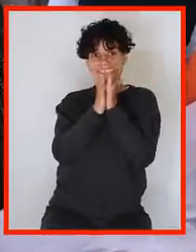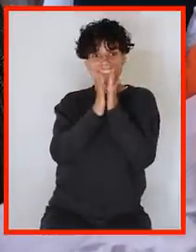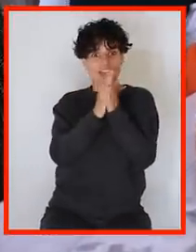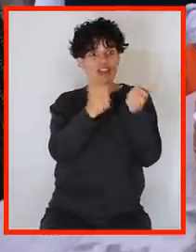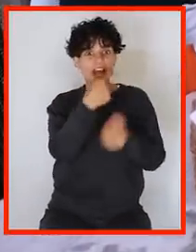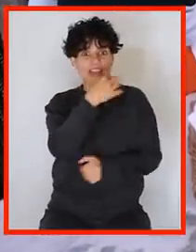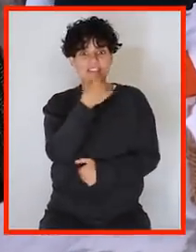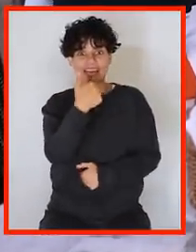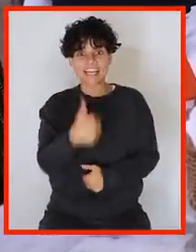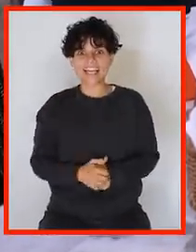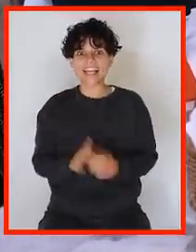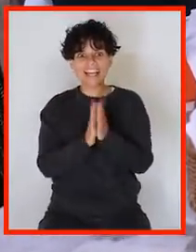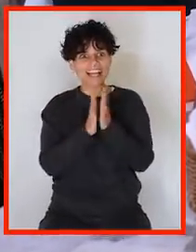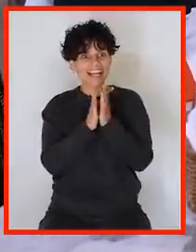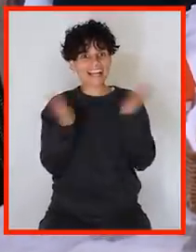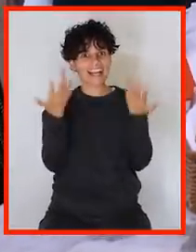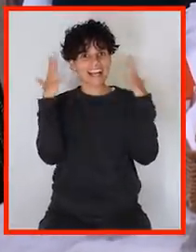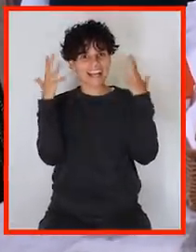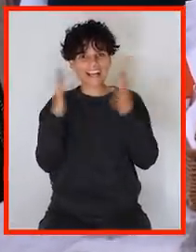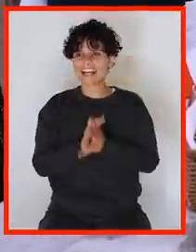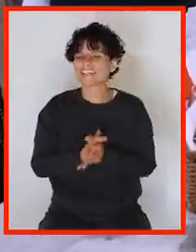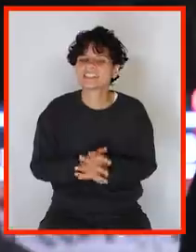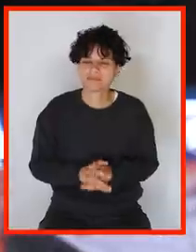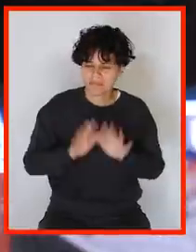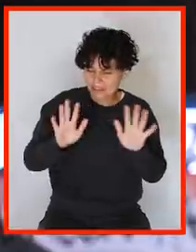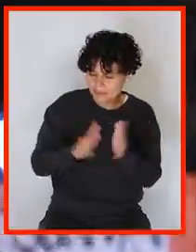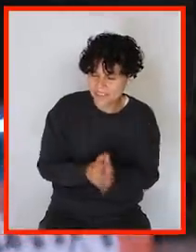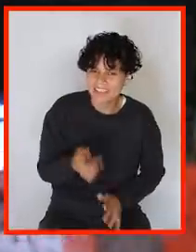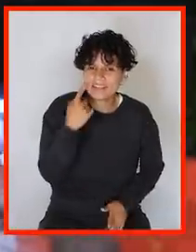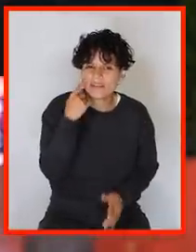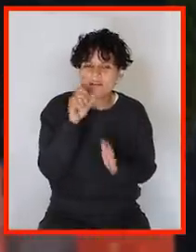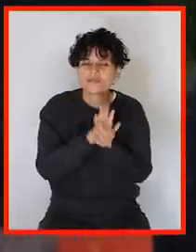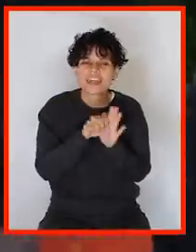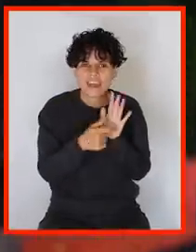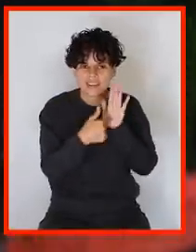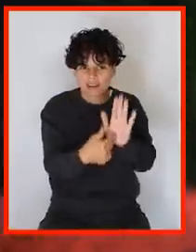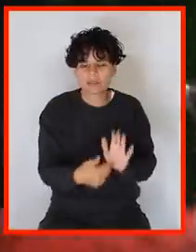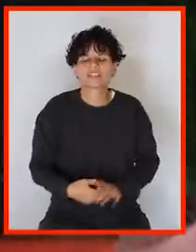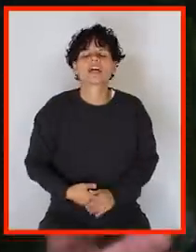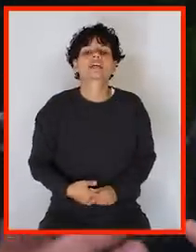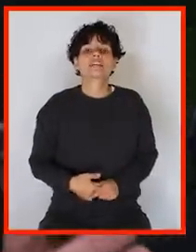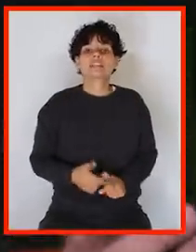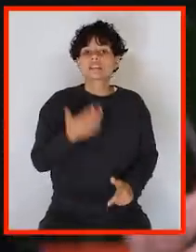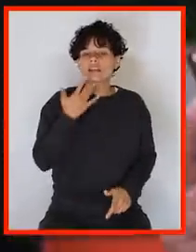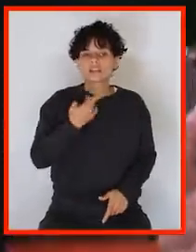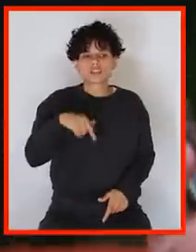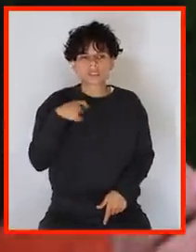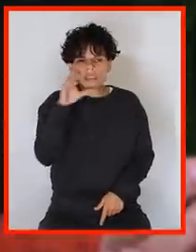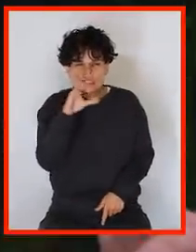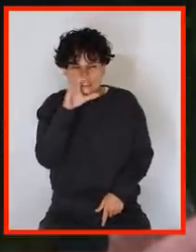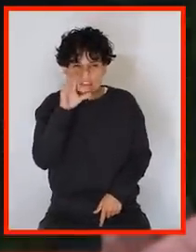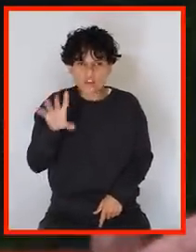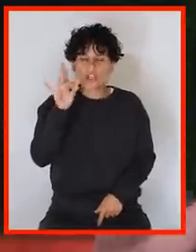te... Disculpa. Fuera. No. Te quiero mostrar un video que encontramos y